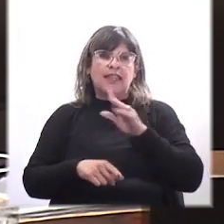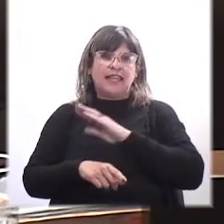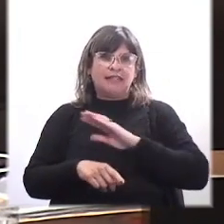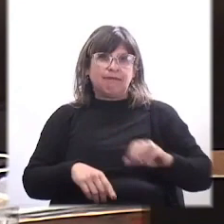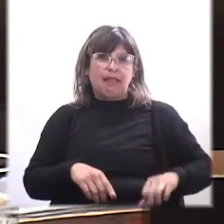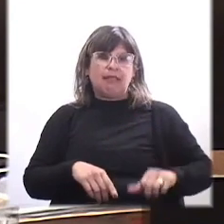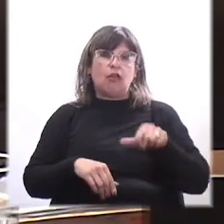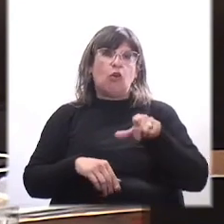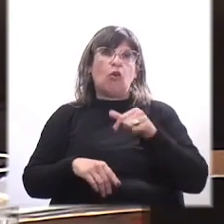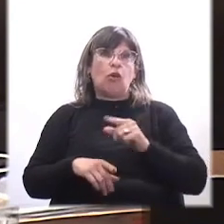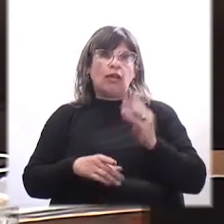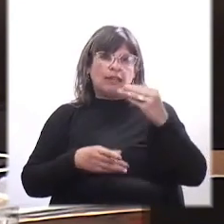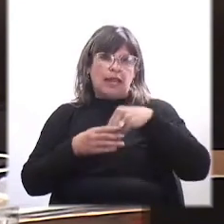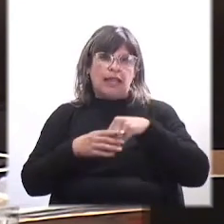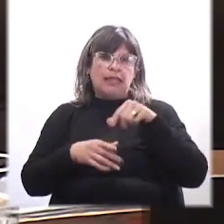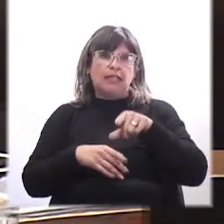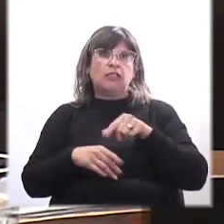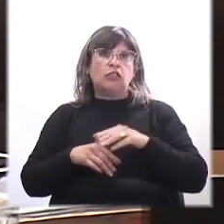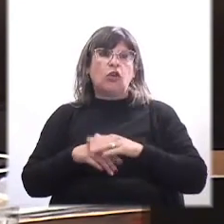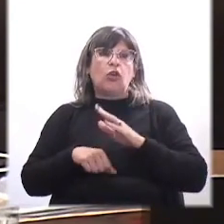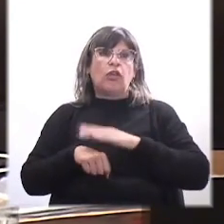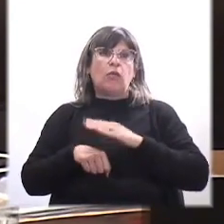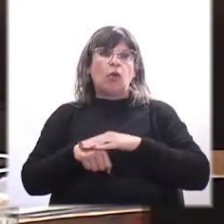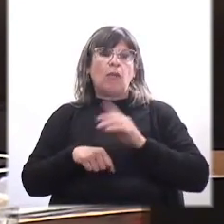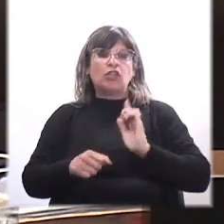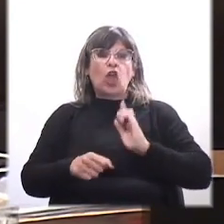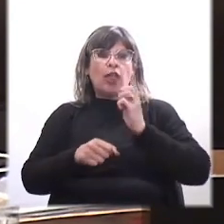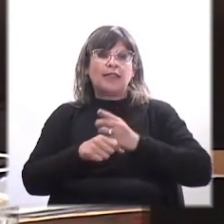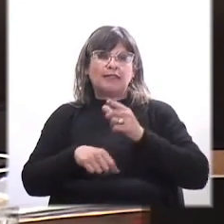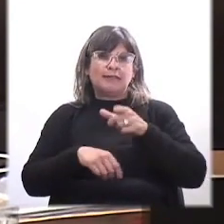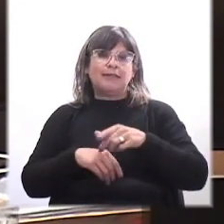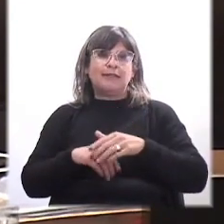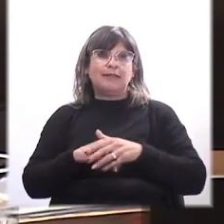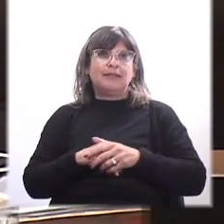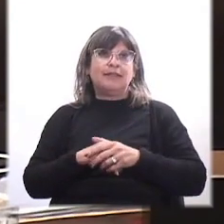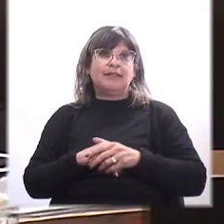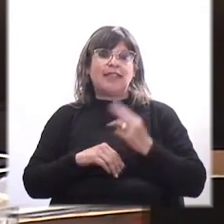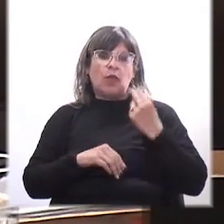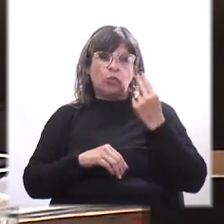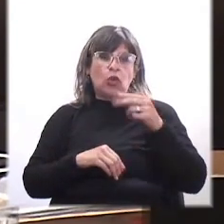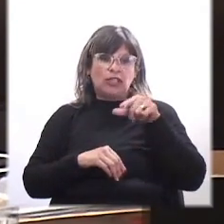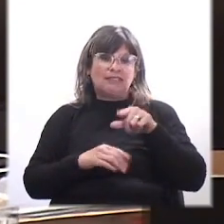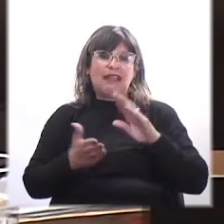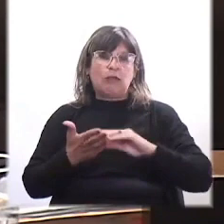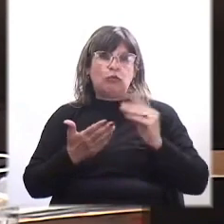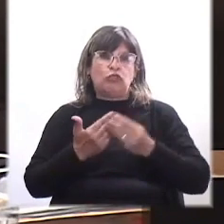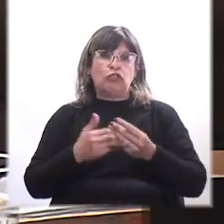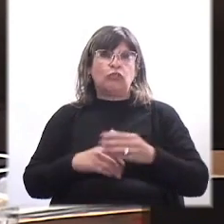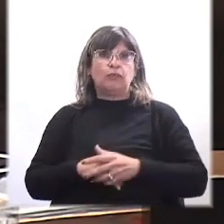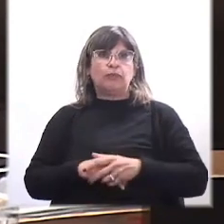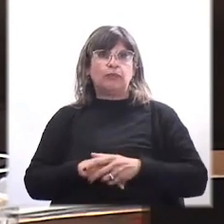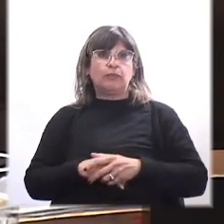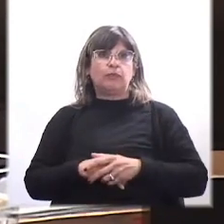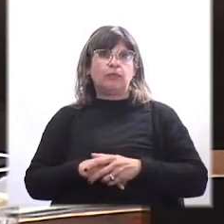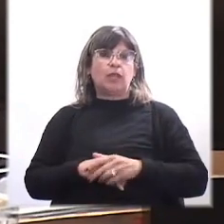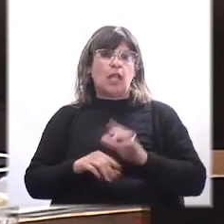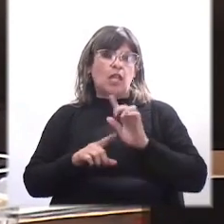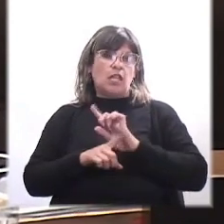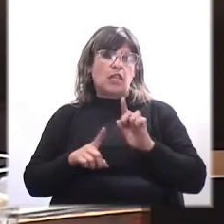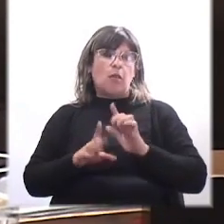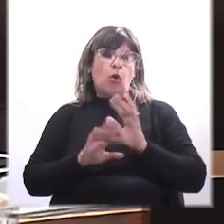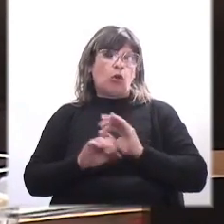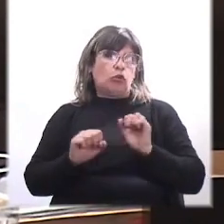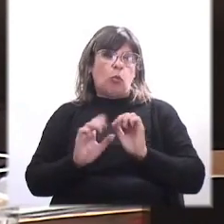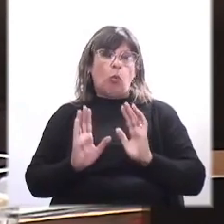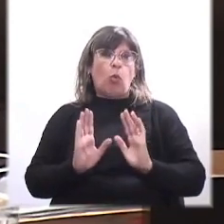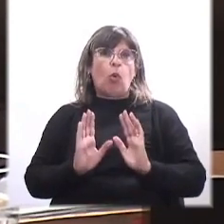públicas involucradas al momento de tomar la decisión de autorizar el proyecto. Tampoco se ha